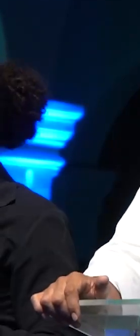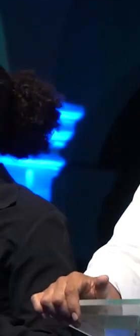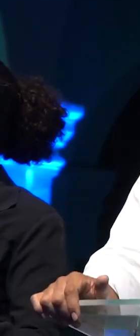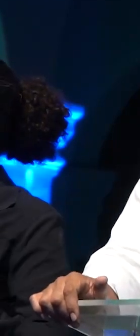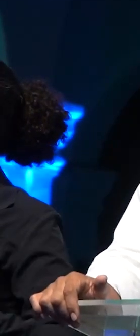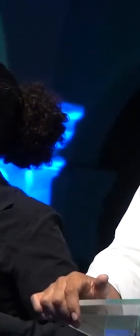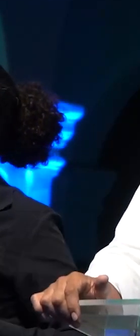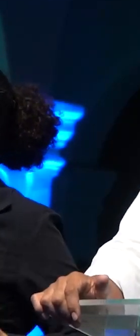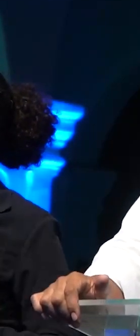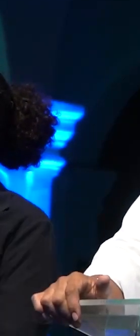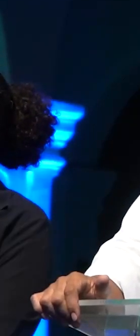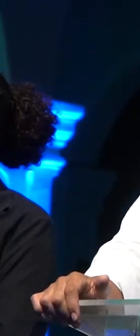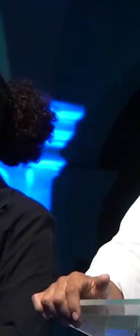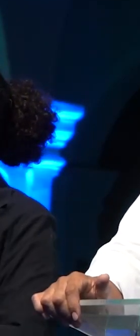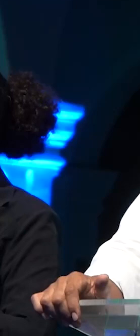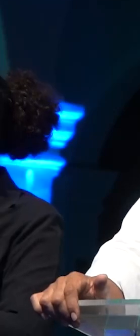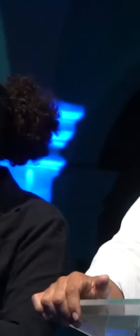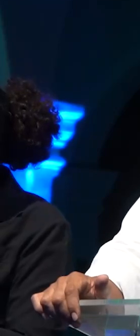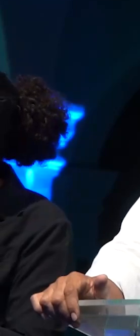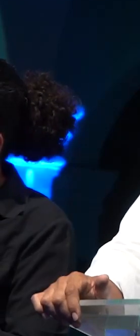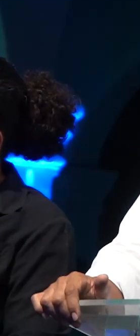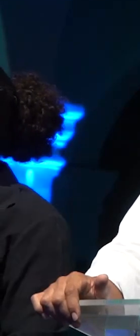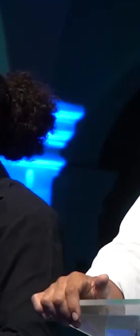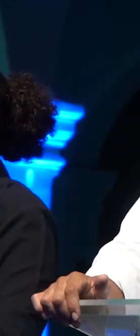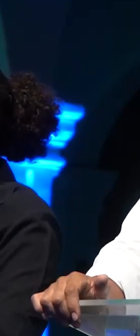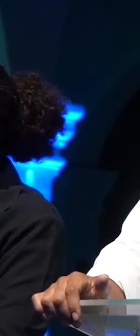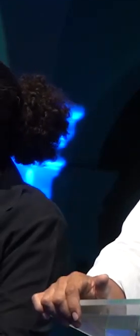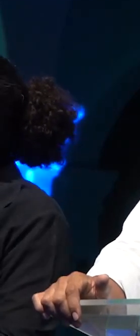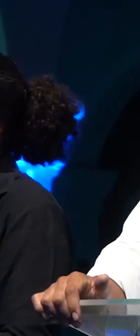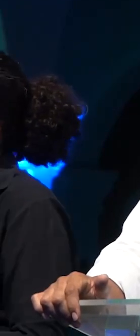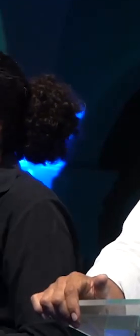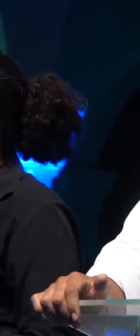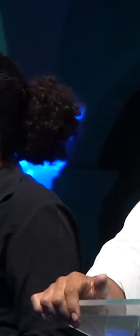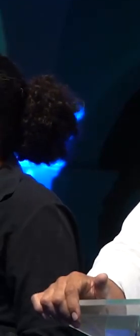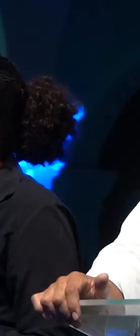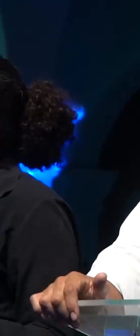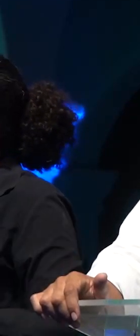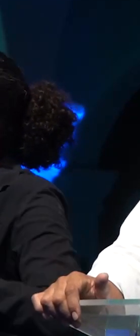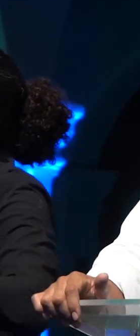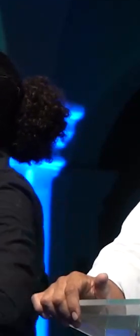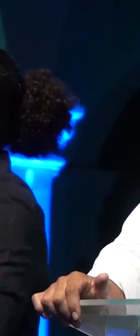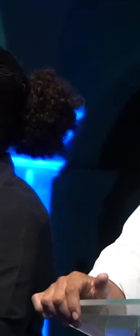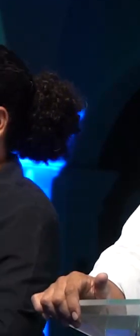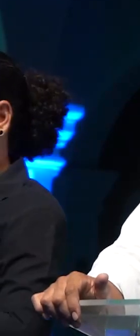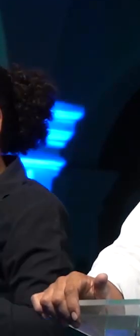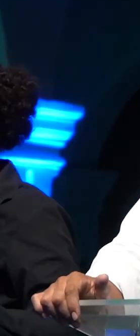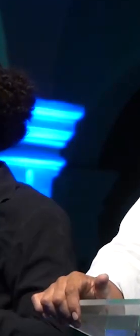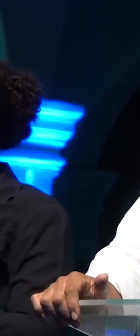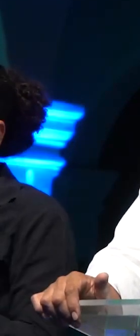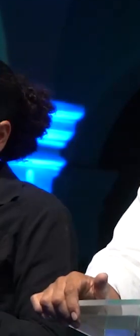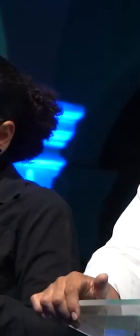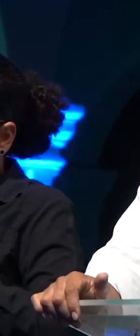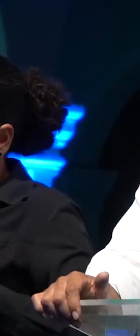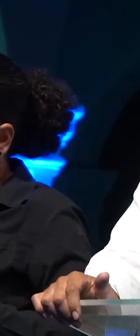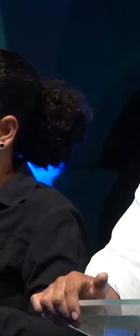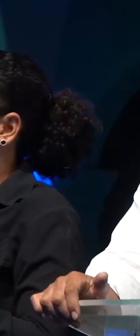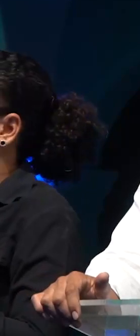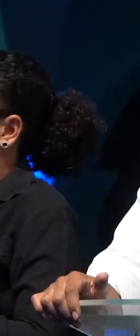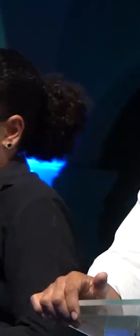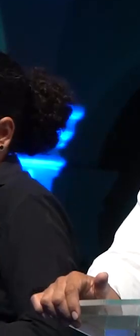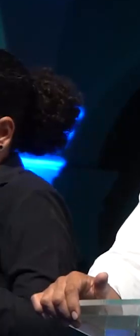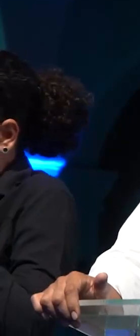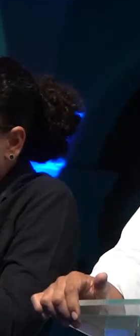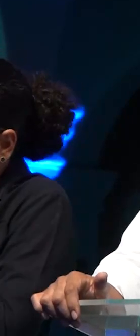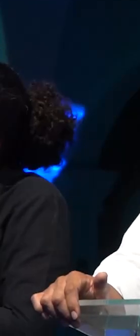universidad, no la del Magdalena, todas tienen que cambiar en ese sentido. Hay una estrategia, hay una debilidad que hemos identificado,